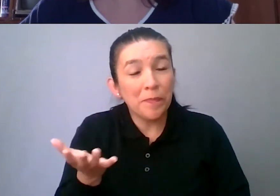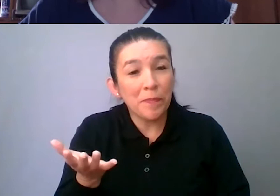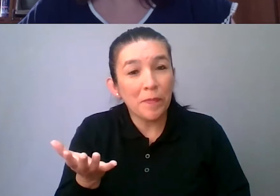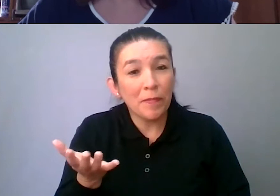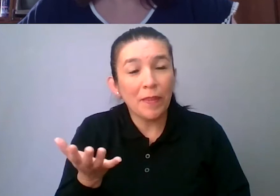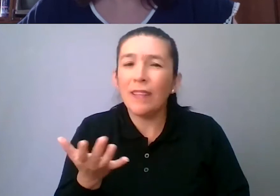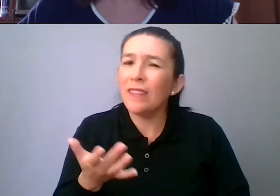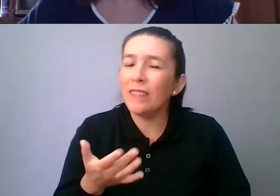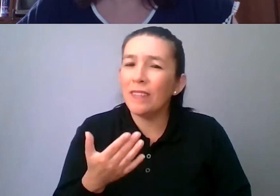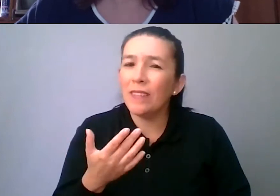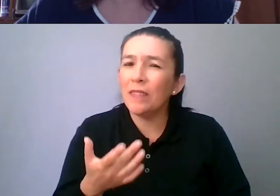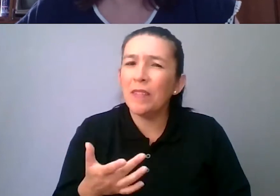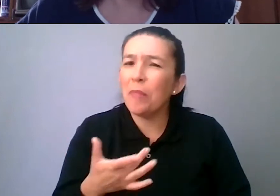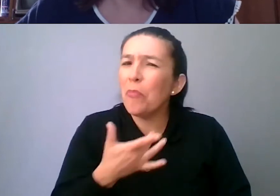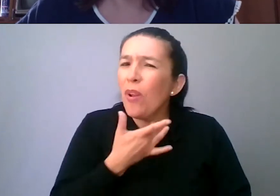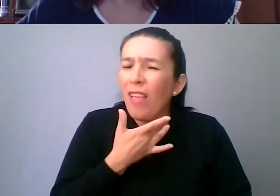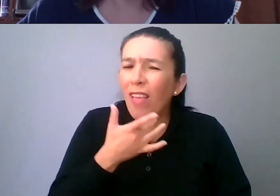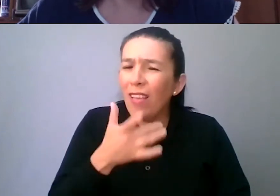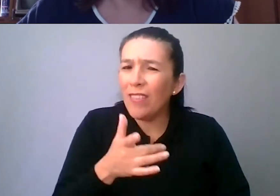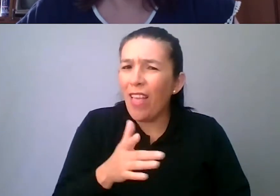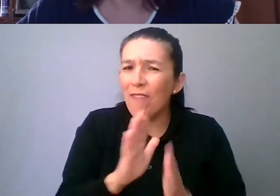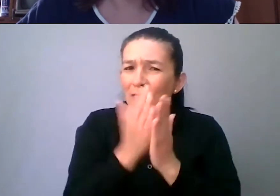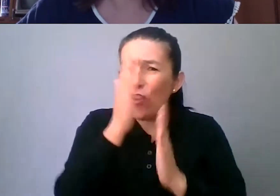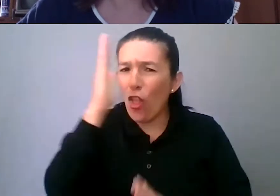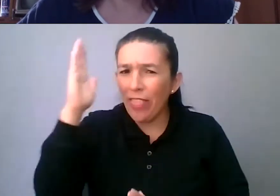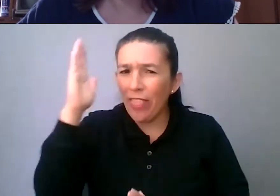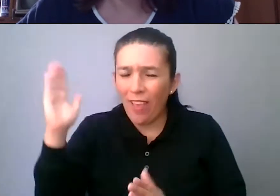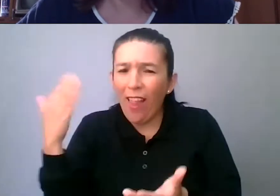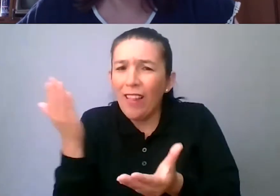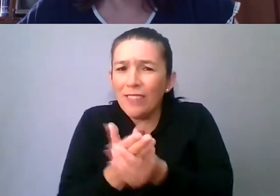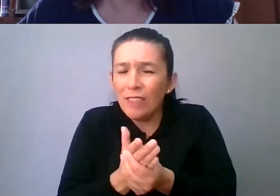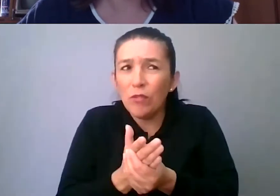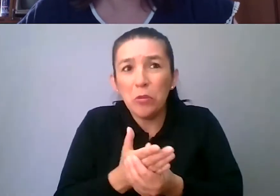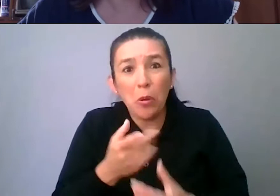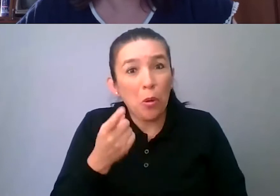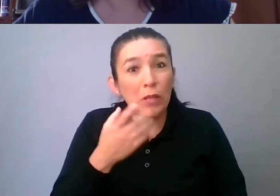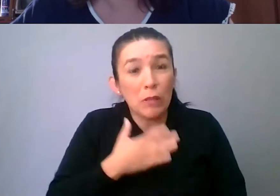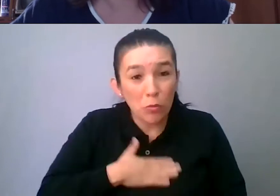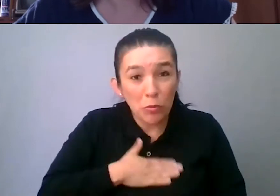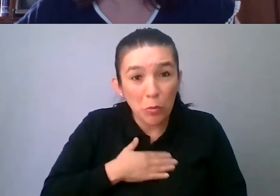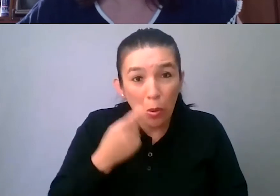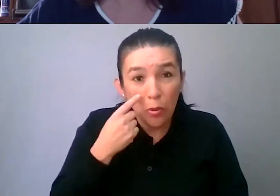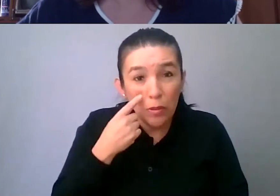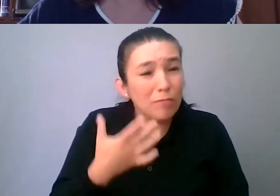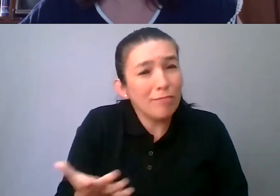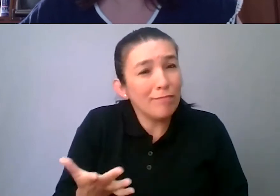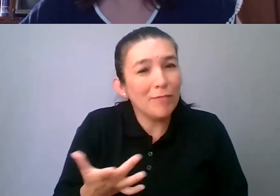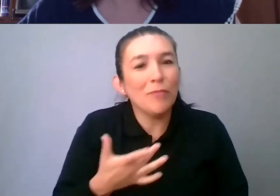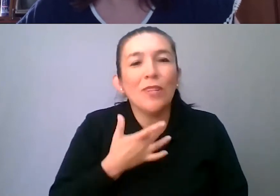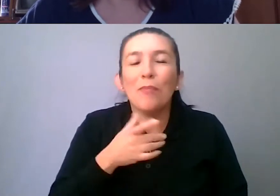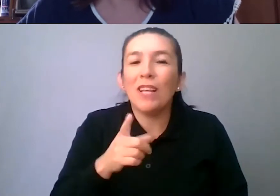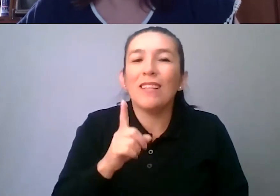el por qué, digamos, el archivo se interesó en conocer más la figura? Y es justamente porque tienen